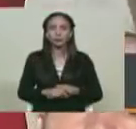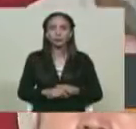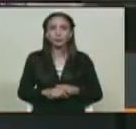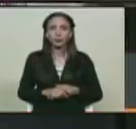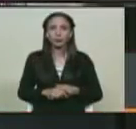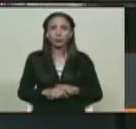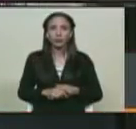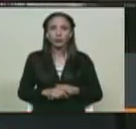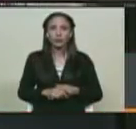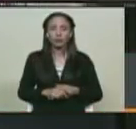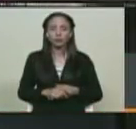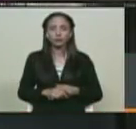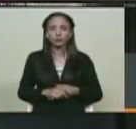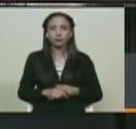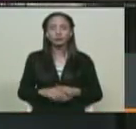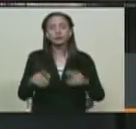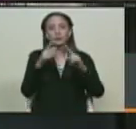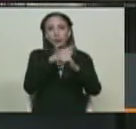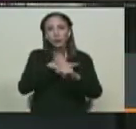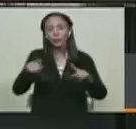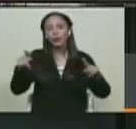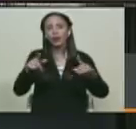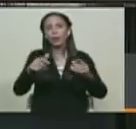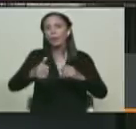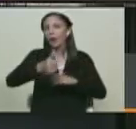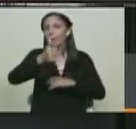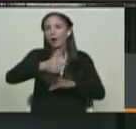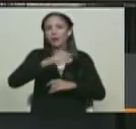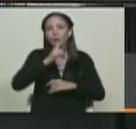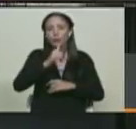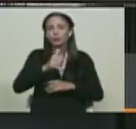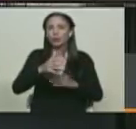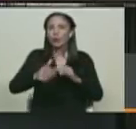Pero además, quiero anunciar